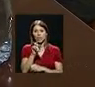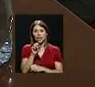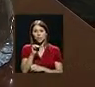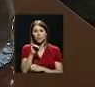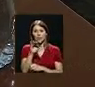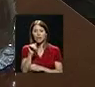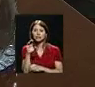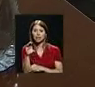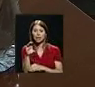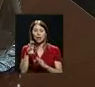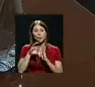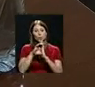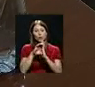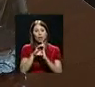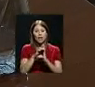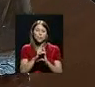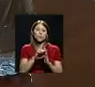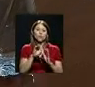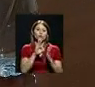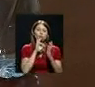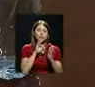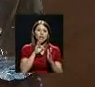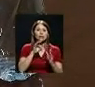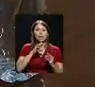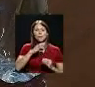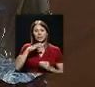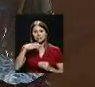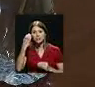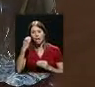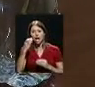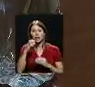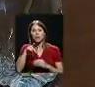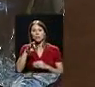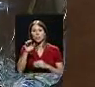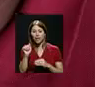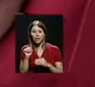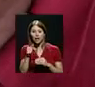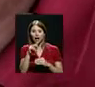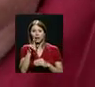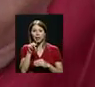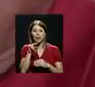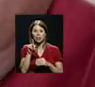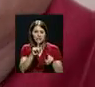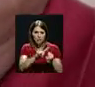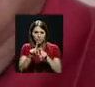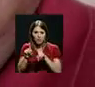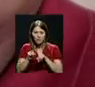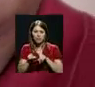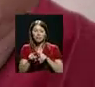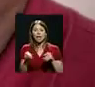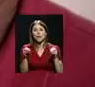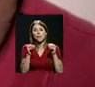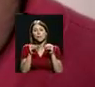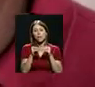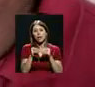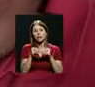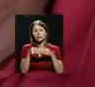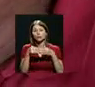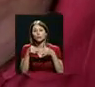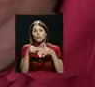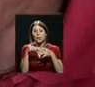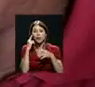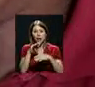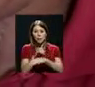los cítricos y las frutas como la manzana la pera y la Granadilla ayudan a mantener la elasticidad en su piel cuando el daño en la piel es